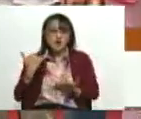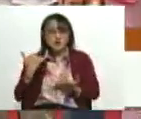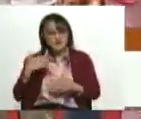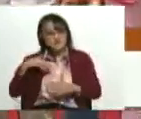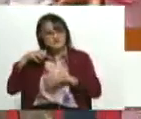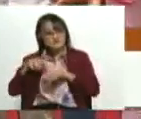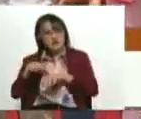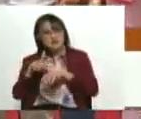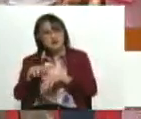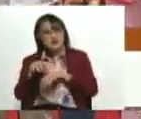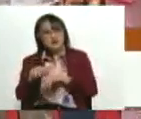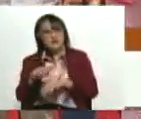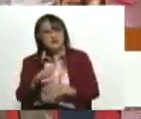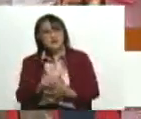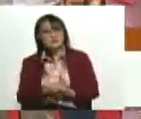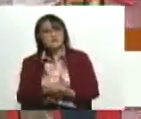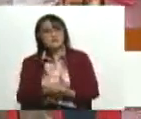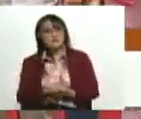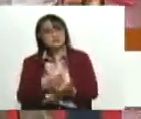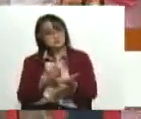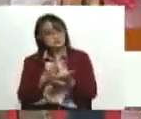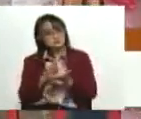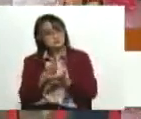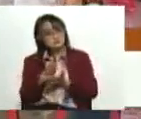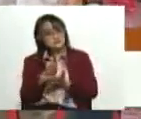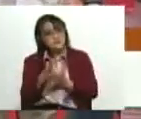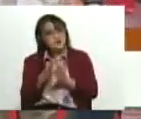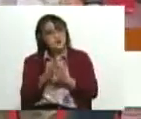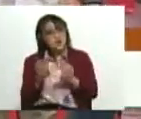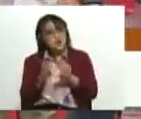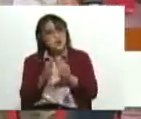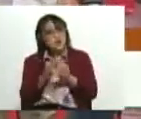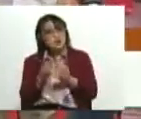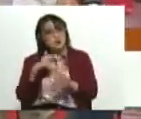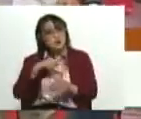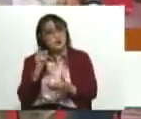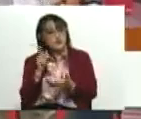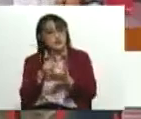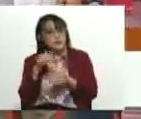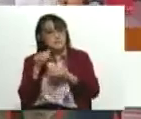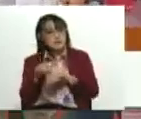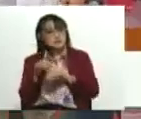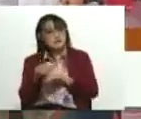allí, leal, en todos los frentes. Yo venía marchando